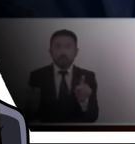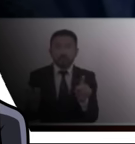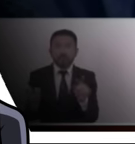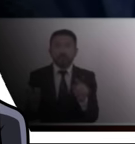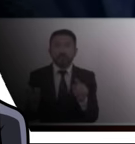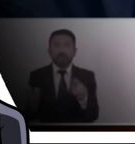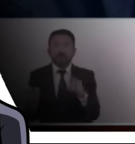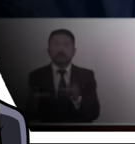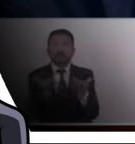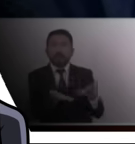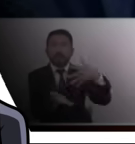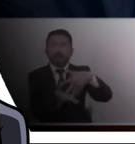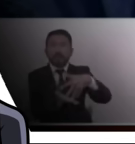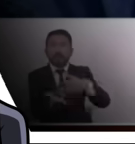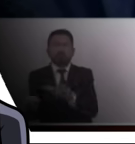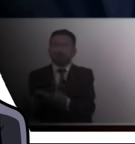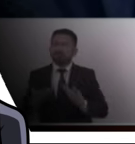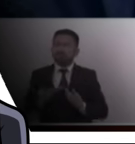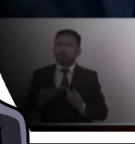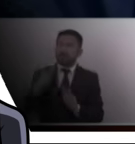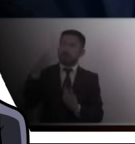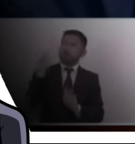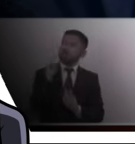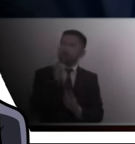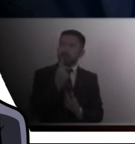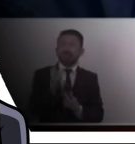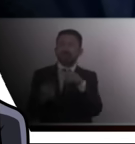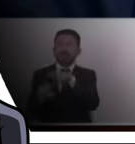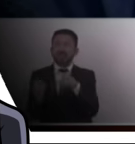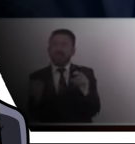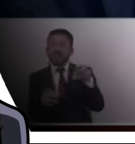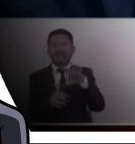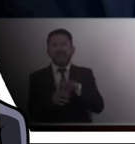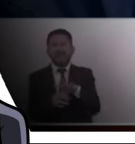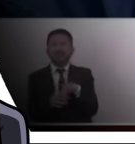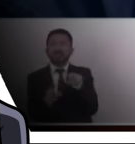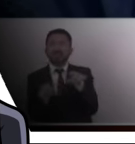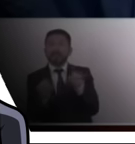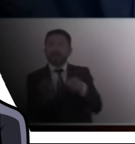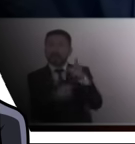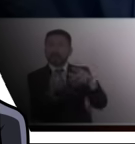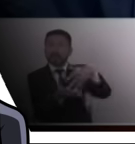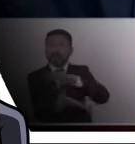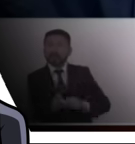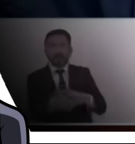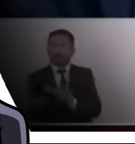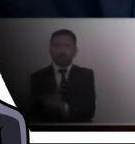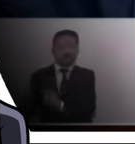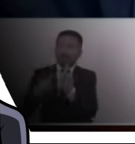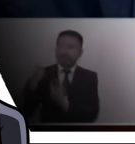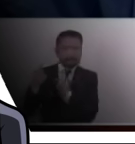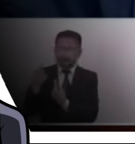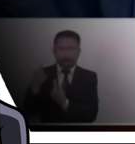es para los salvadoreños, no es para nosotros. Su apatía en esta votación es para los salvadoreños, no es para